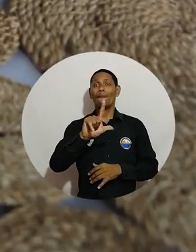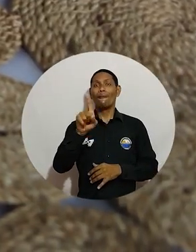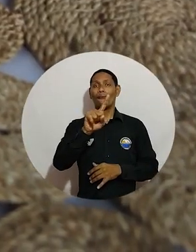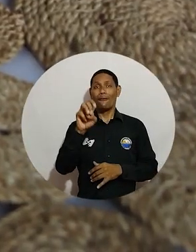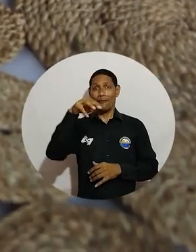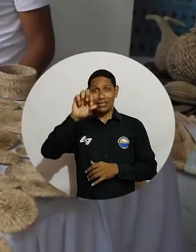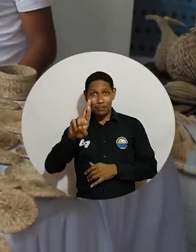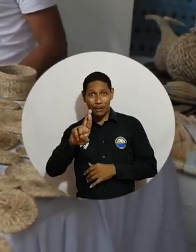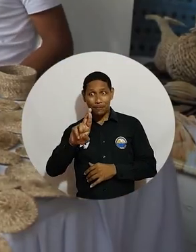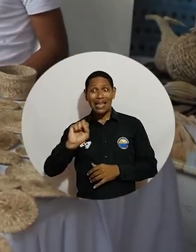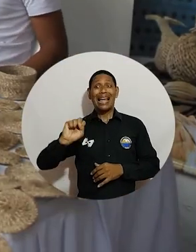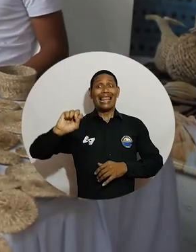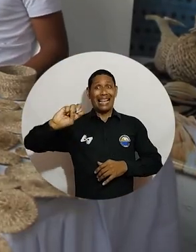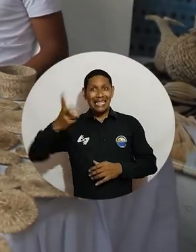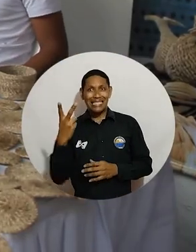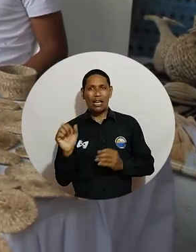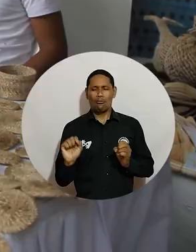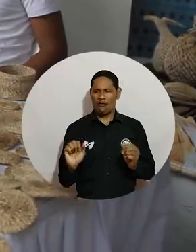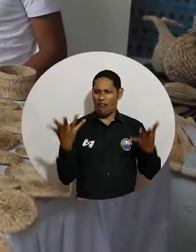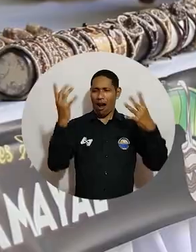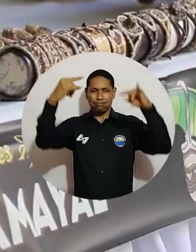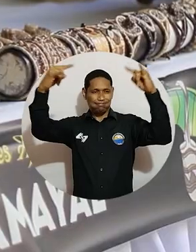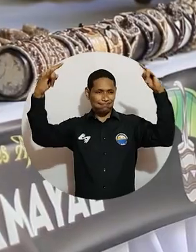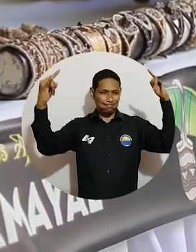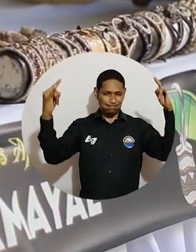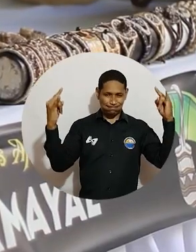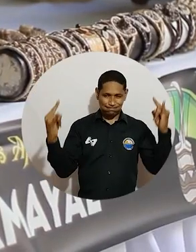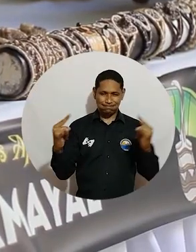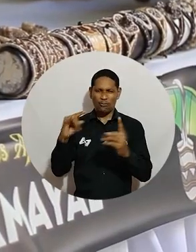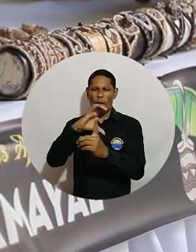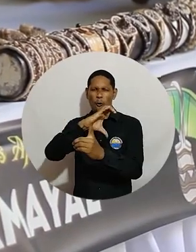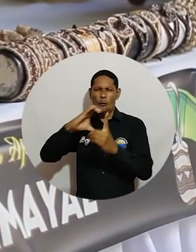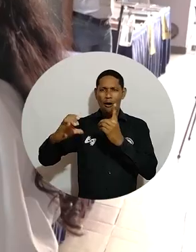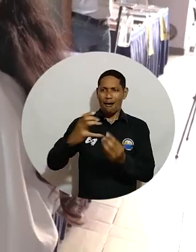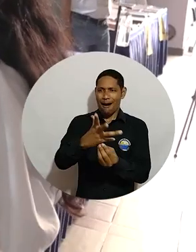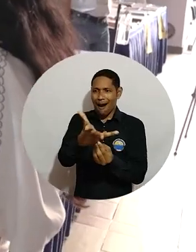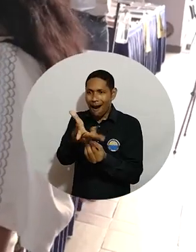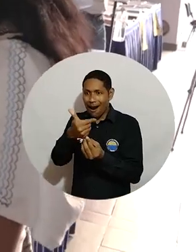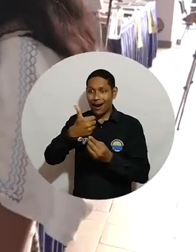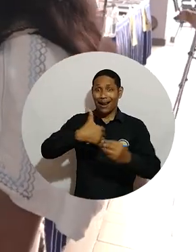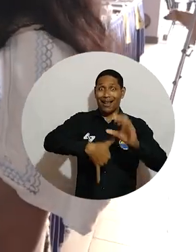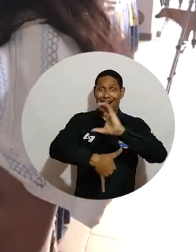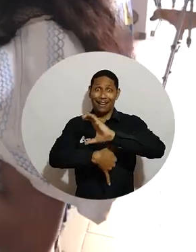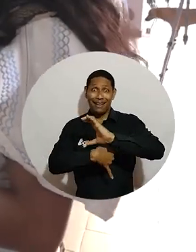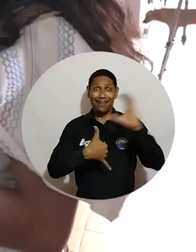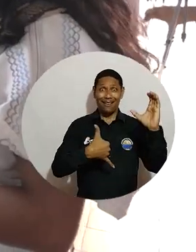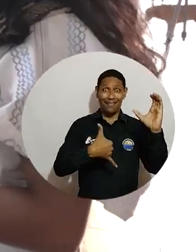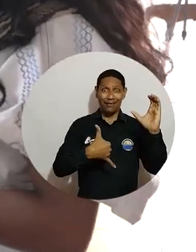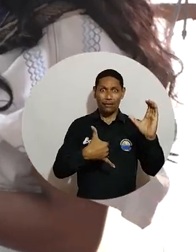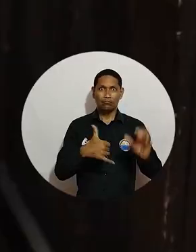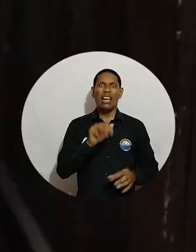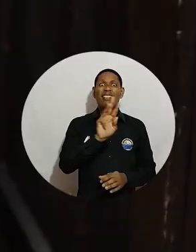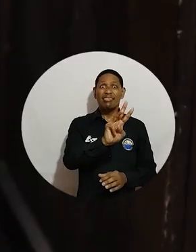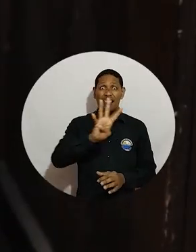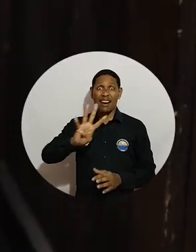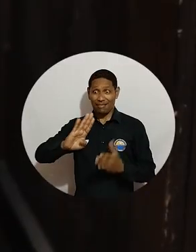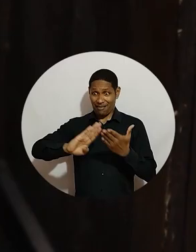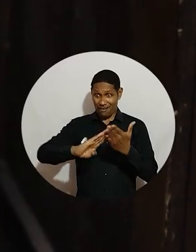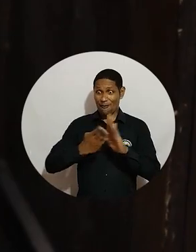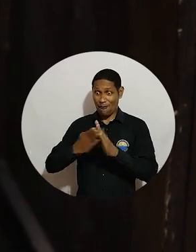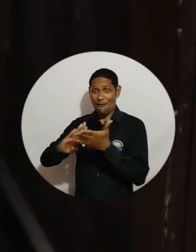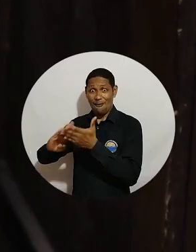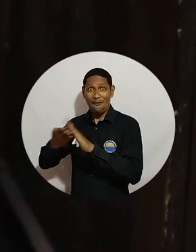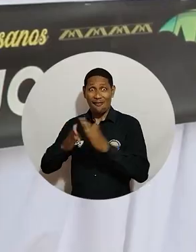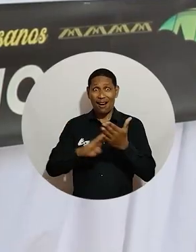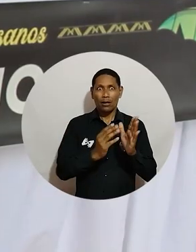y la Segunda Feria Artesanal y Cultural del Caribe Colombiano. La confluencia de 34 comunidades del Caribe